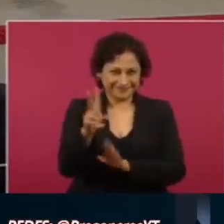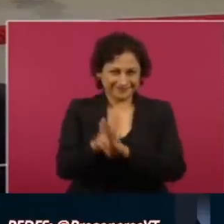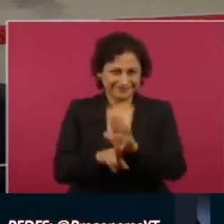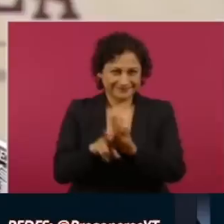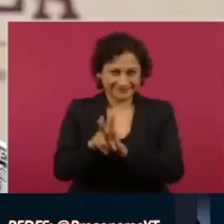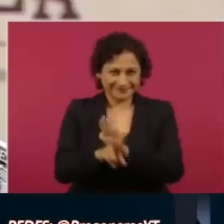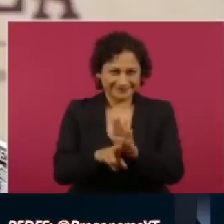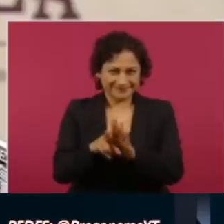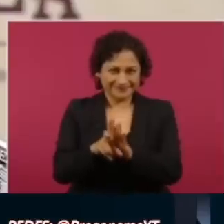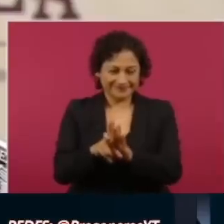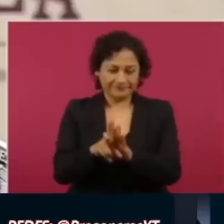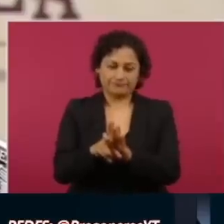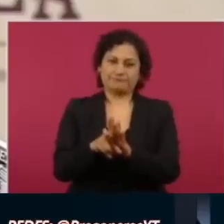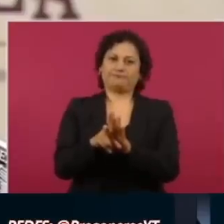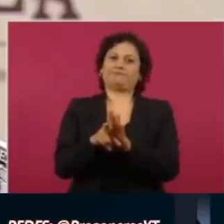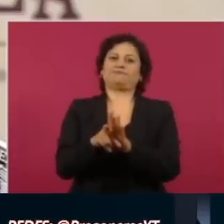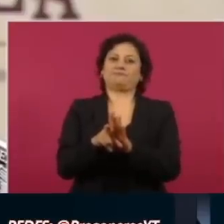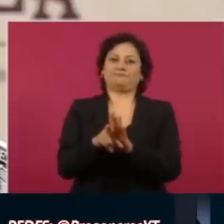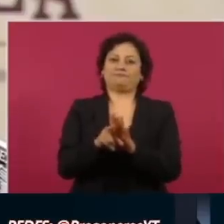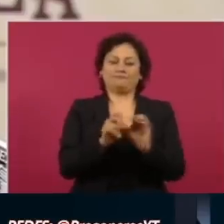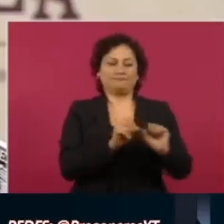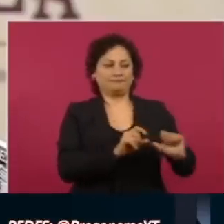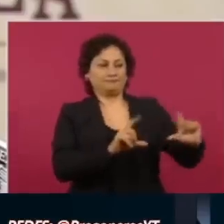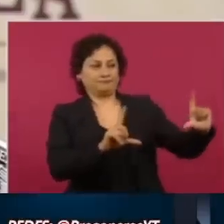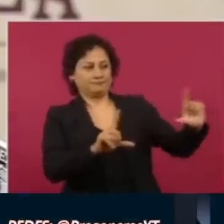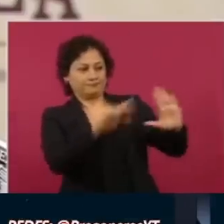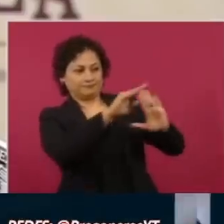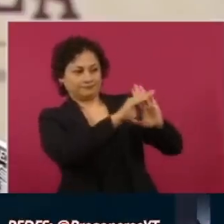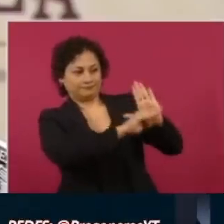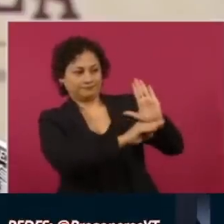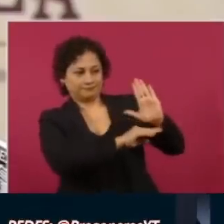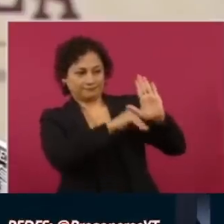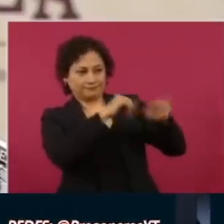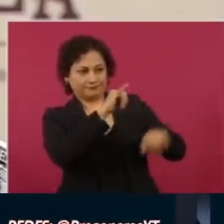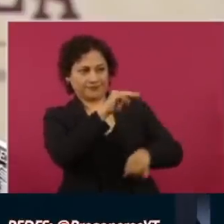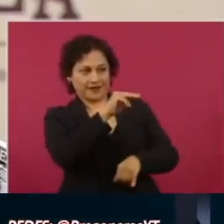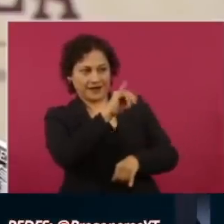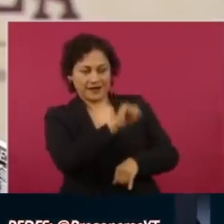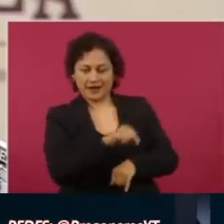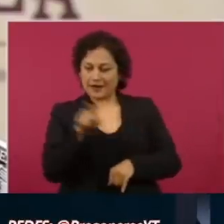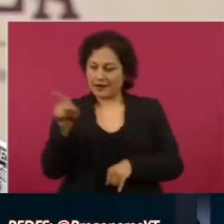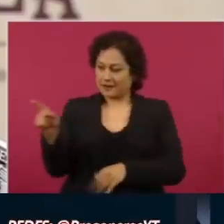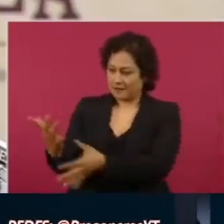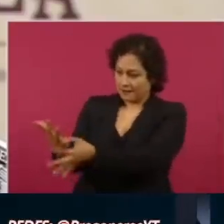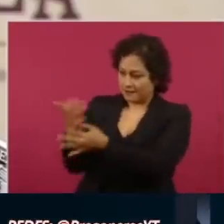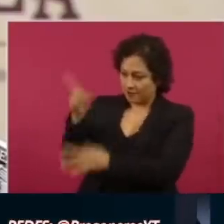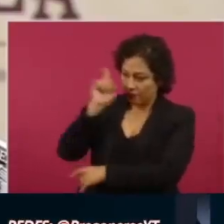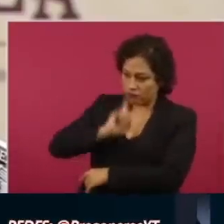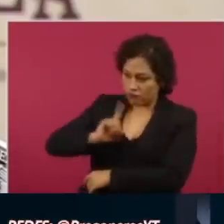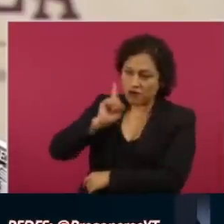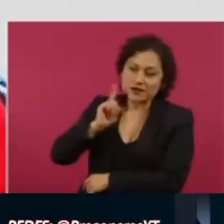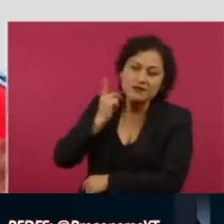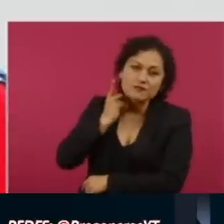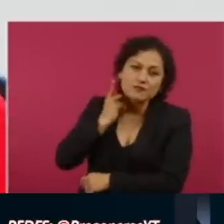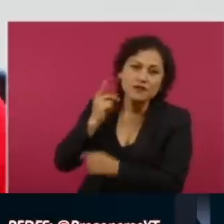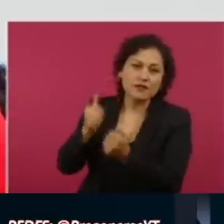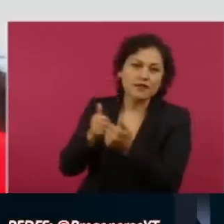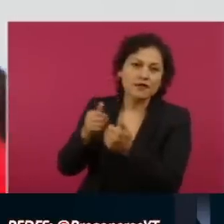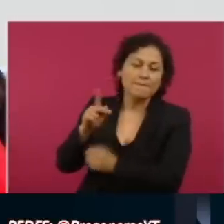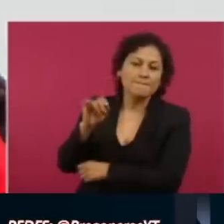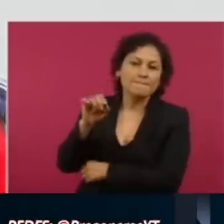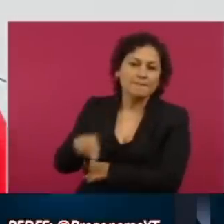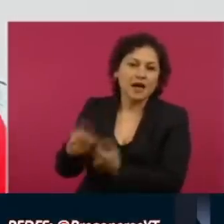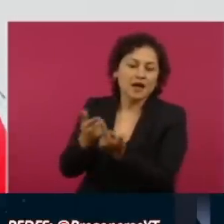diferente las atribuciones del inay a lo que está diciendo la diputada del pan margarita zavala y aún así